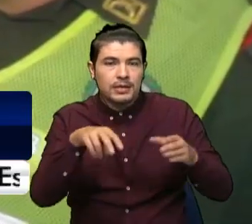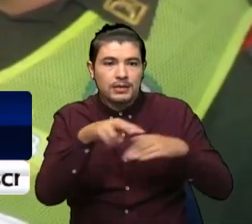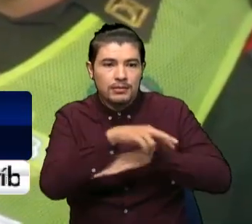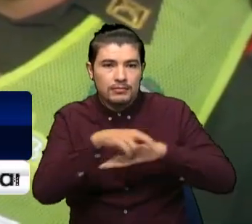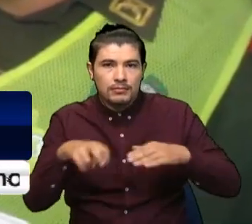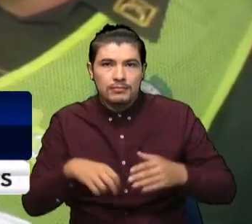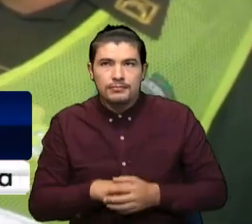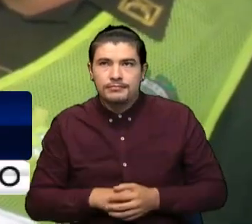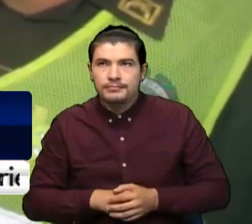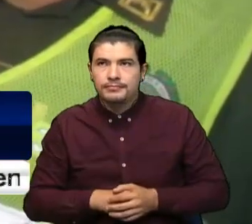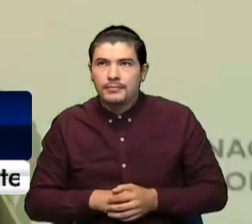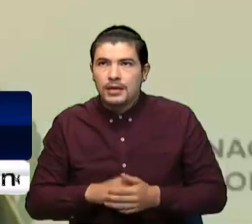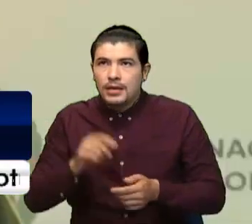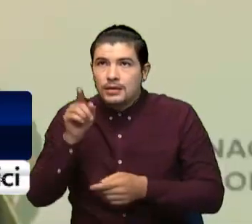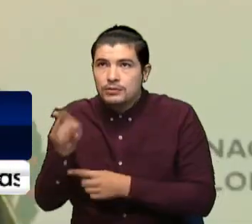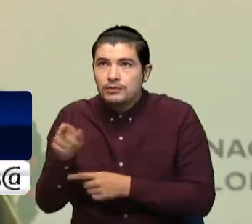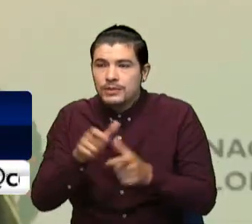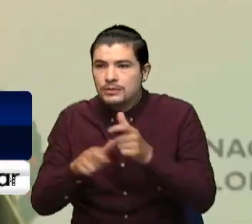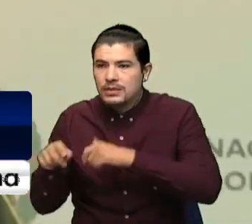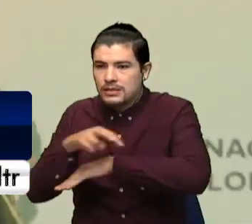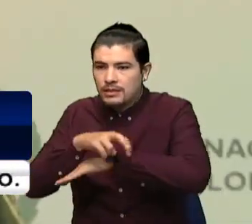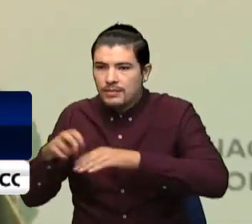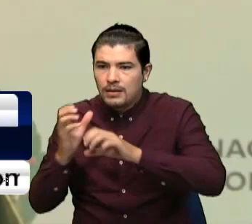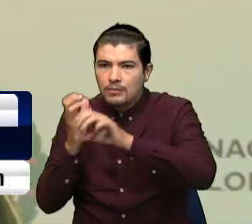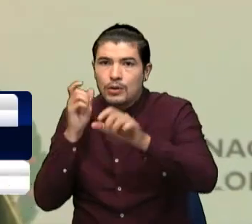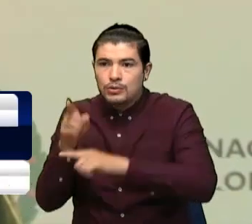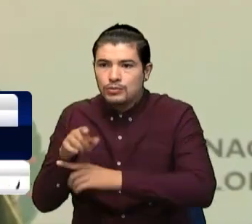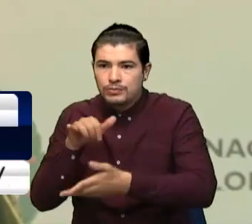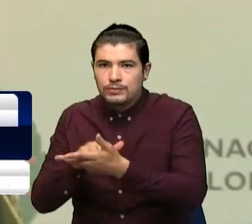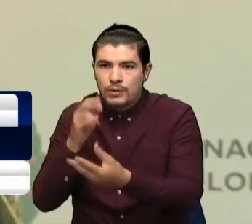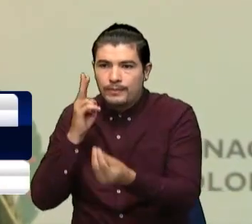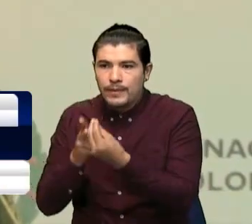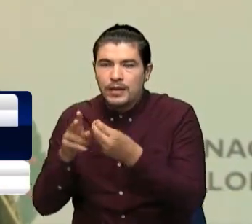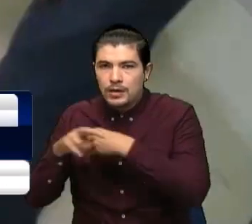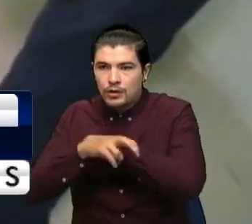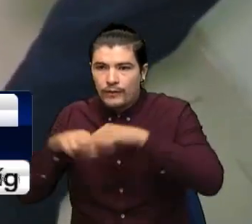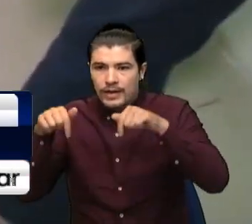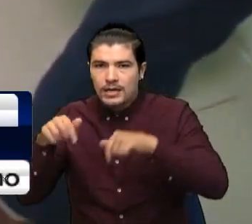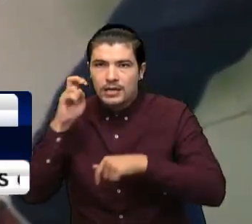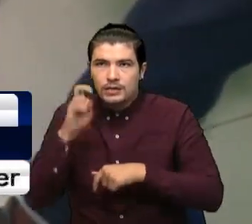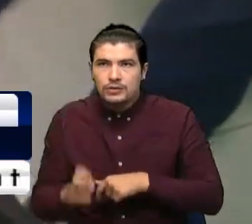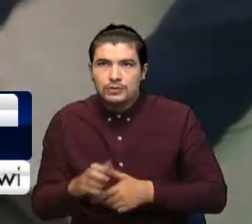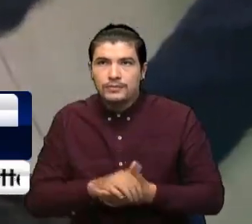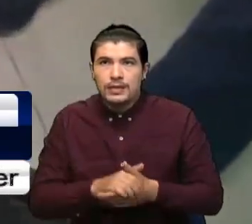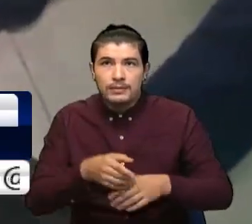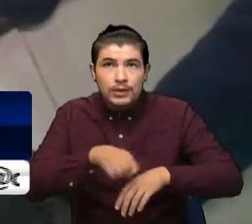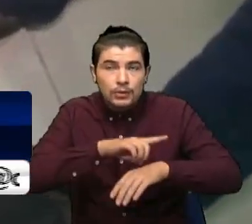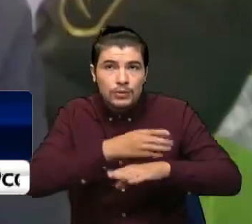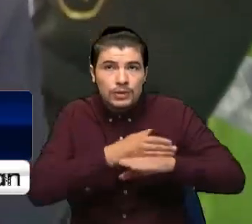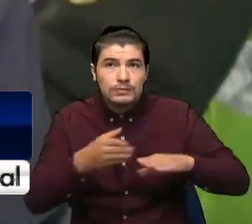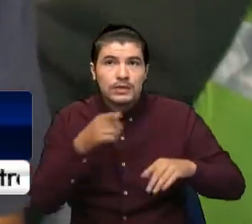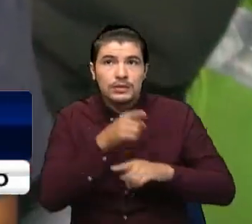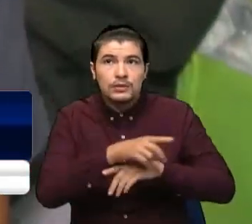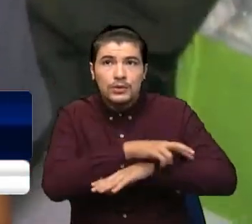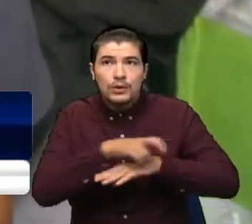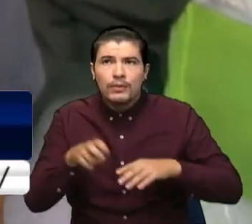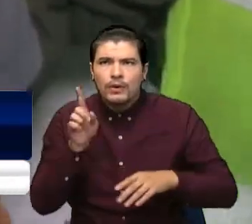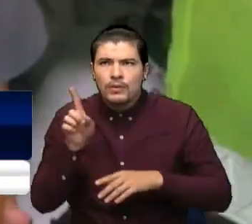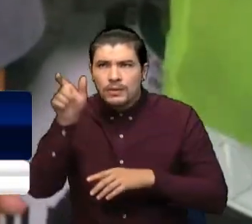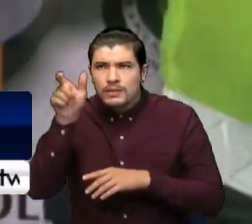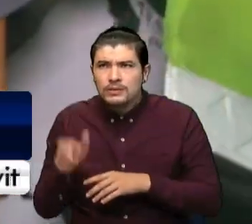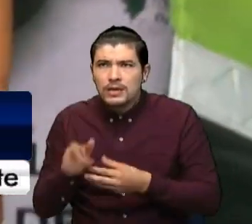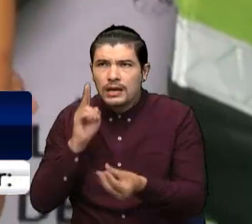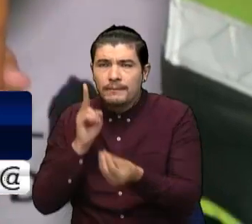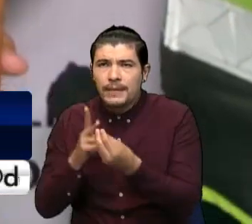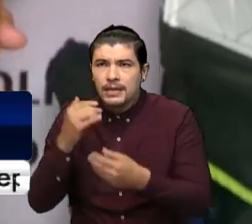horas pasajeros de un bus de transporte público fueron víctimas de un atraco en el sur de la ciudad de bucaramanga segundos después de cometido el atraco una de las víctimas